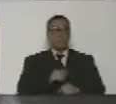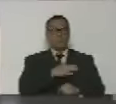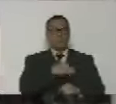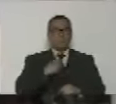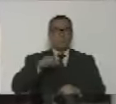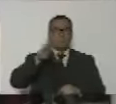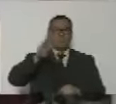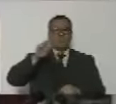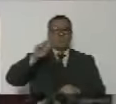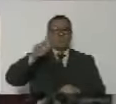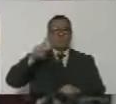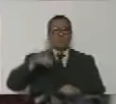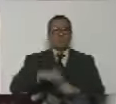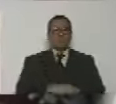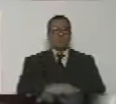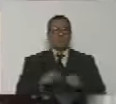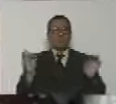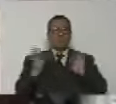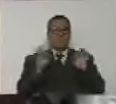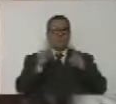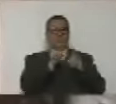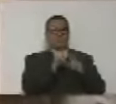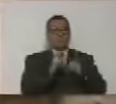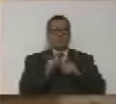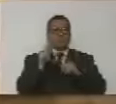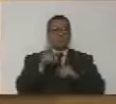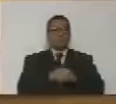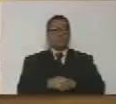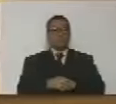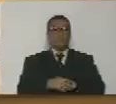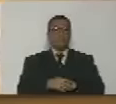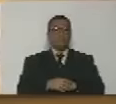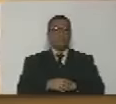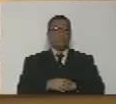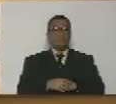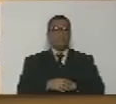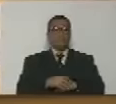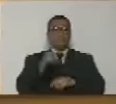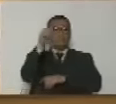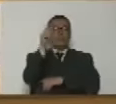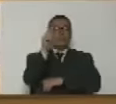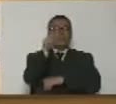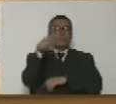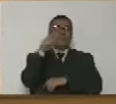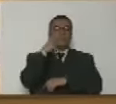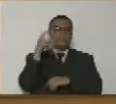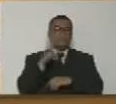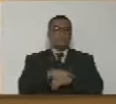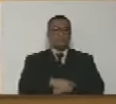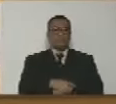Blanca Ecau. ¿Nadie más ha anotado el derecho de palabra? Diputado.